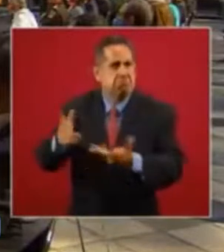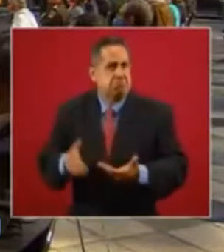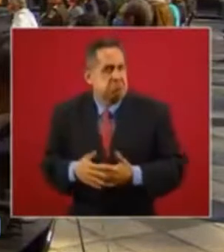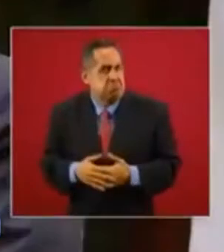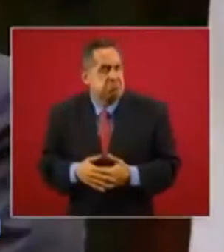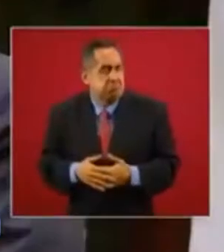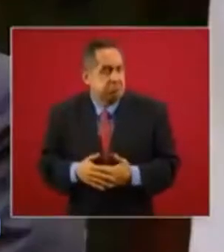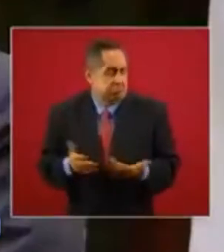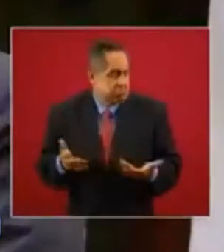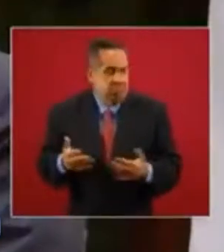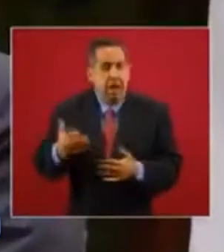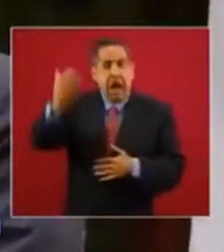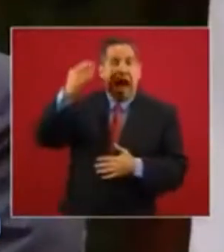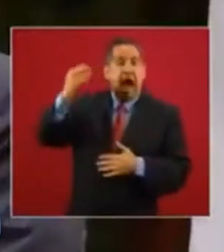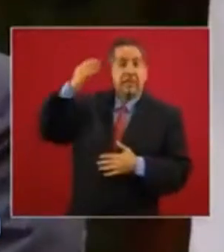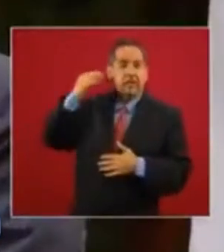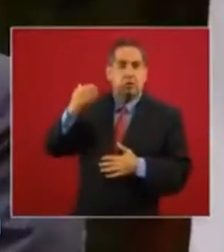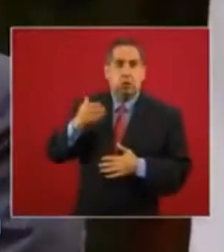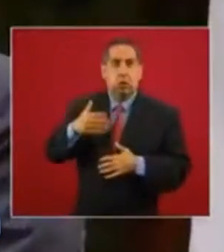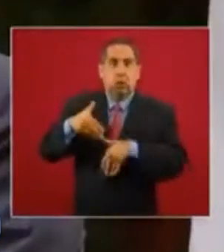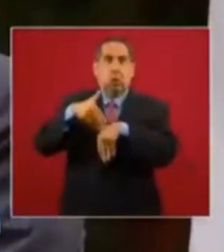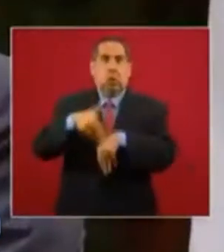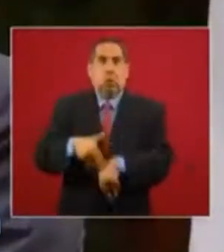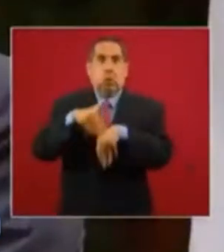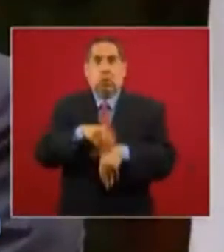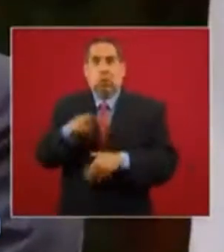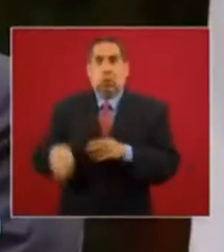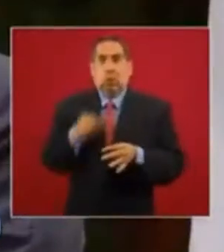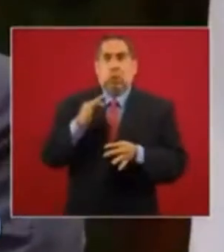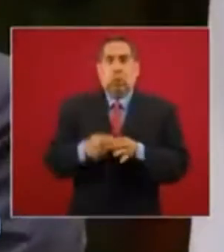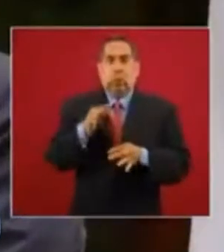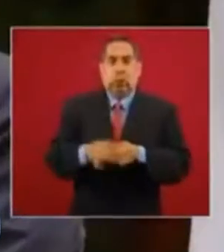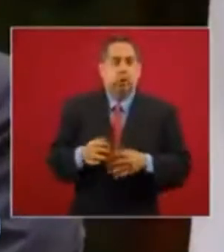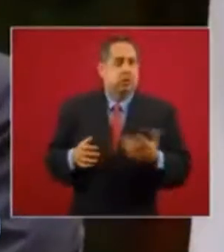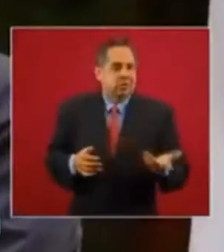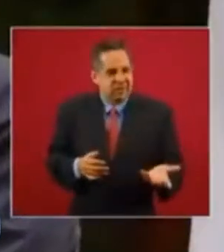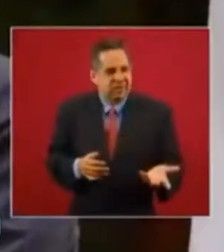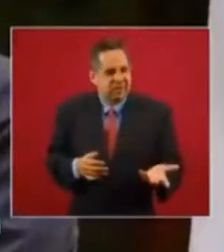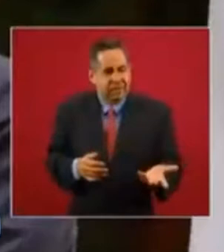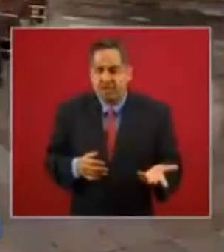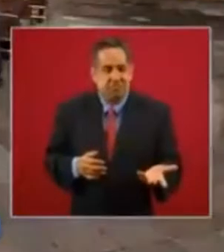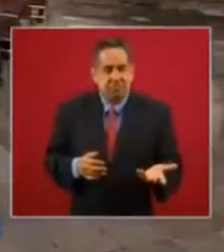tiempos eso no pasaba, porque ellos tienen